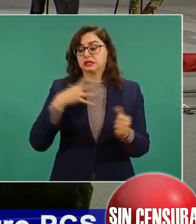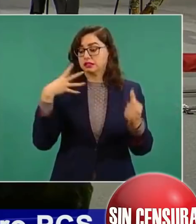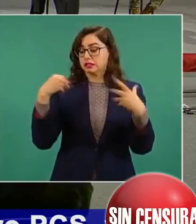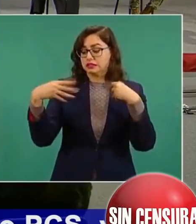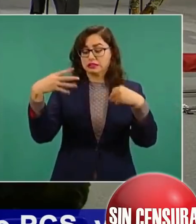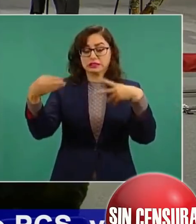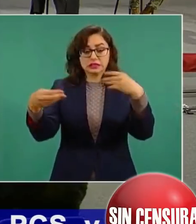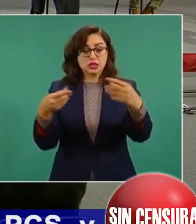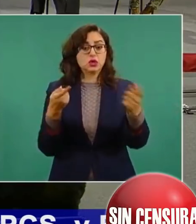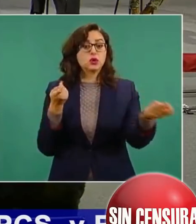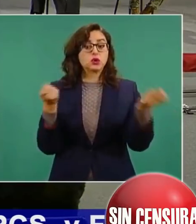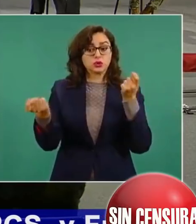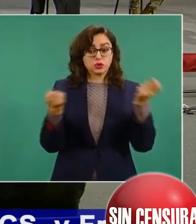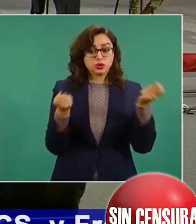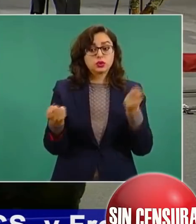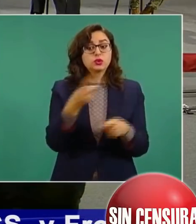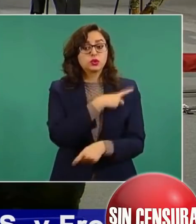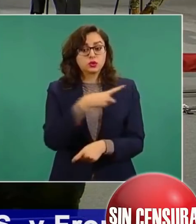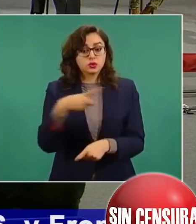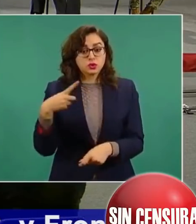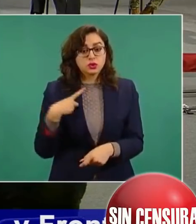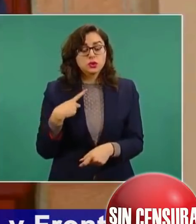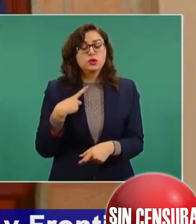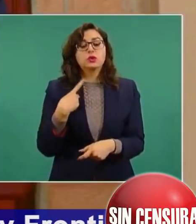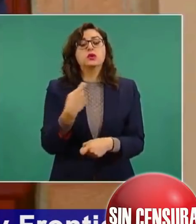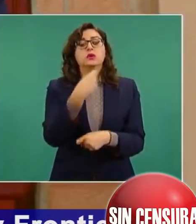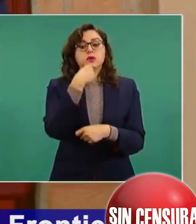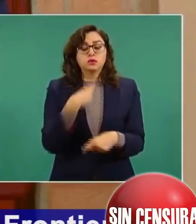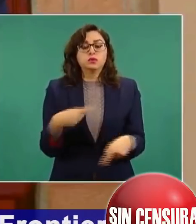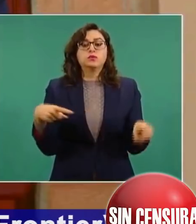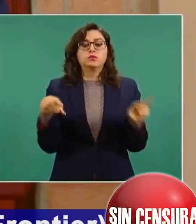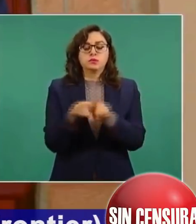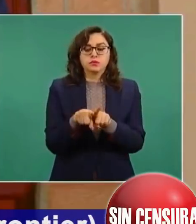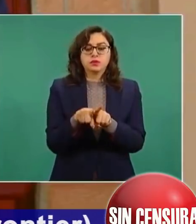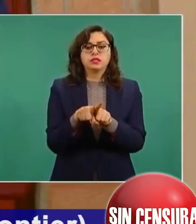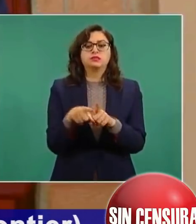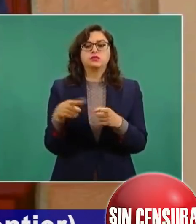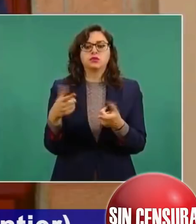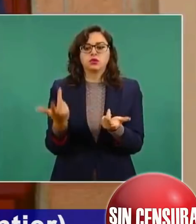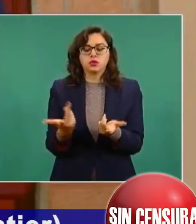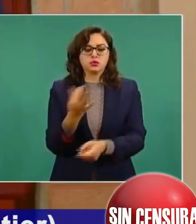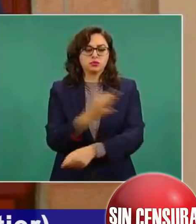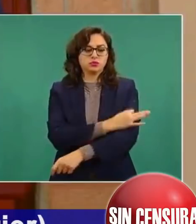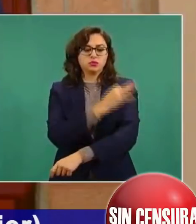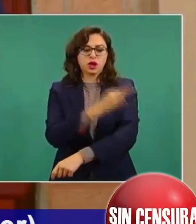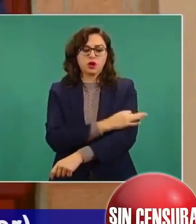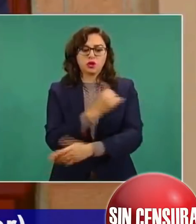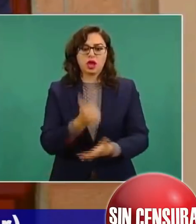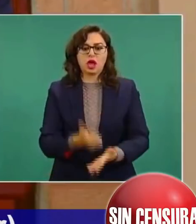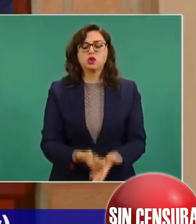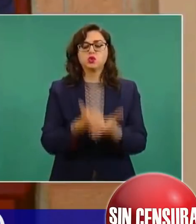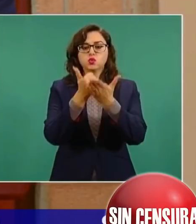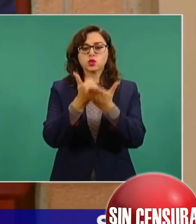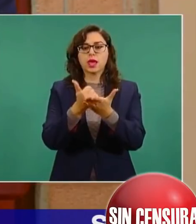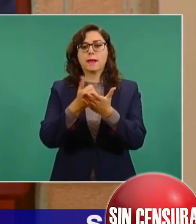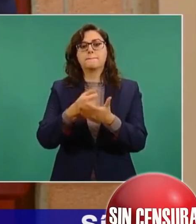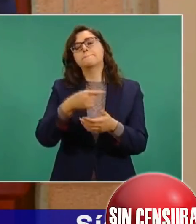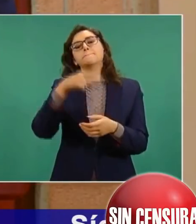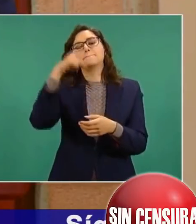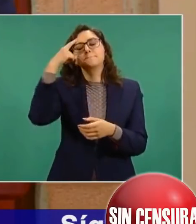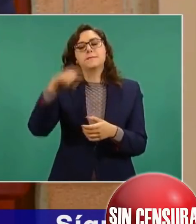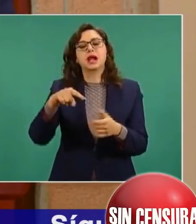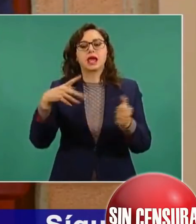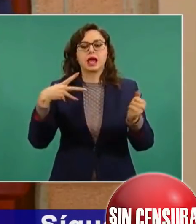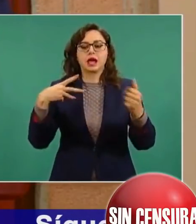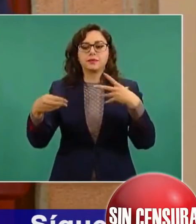hemos considerado también las oportunidades de usar la vacuna como un mecanismo de terminar de controlar